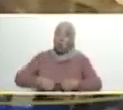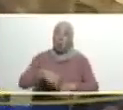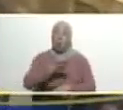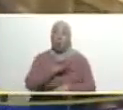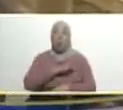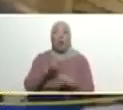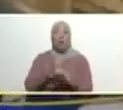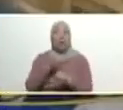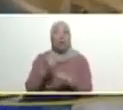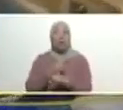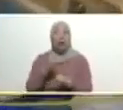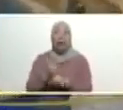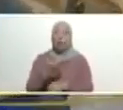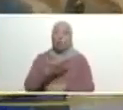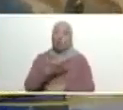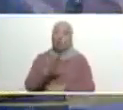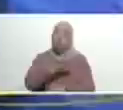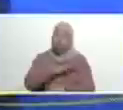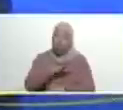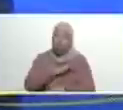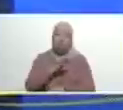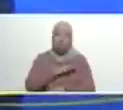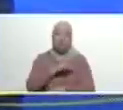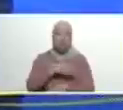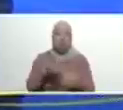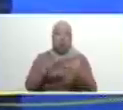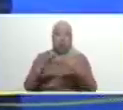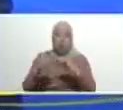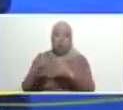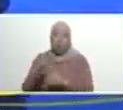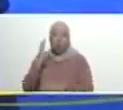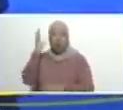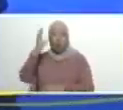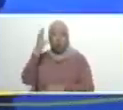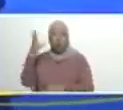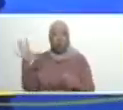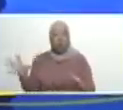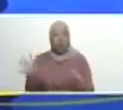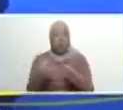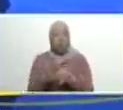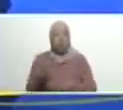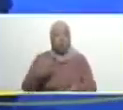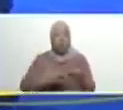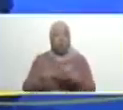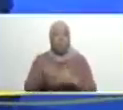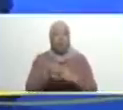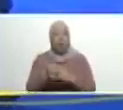trabajo propio, con conciencia colectiva, con unión, con paz.